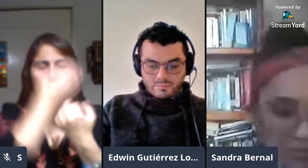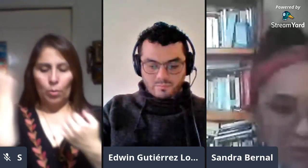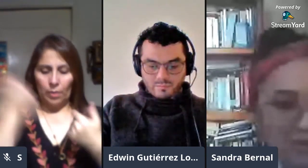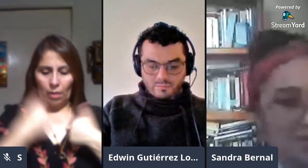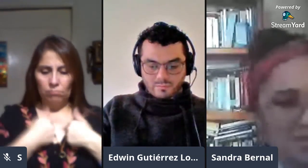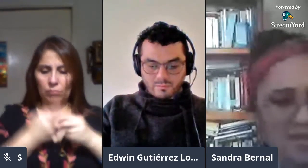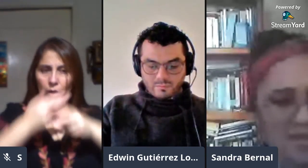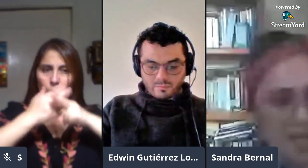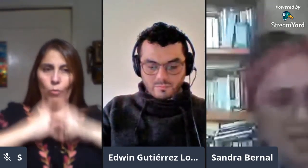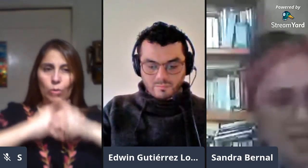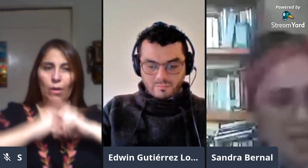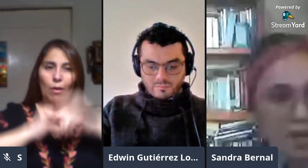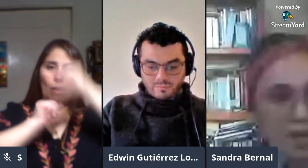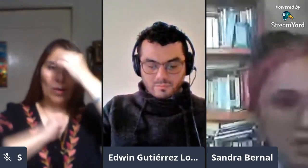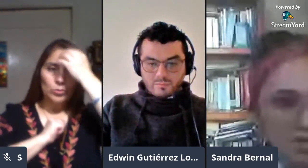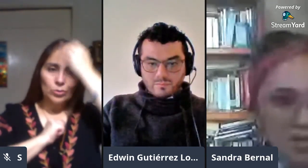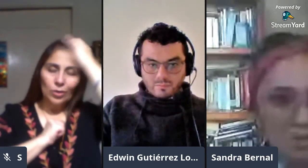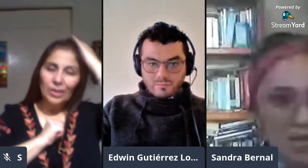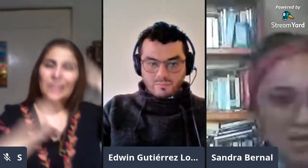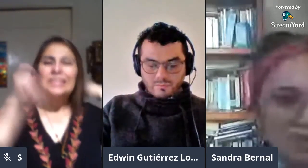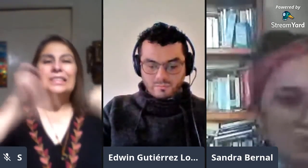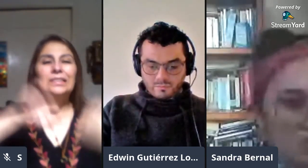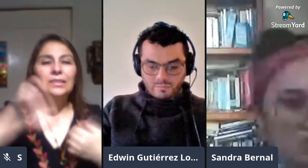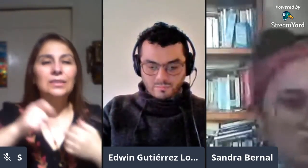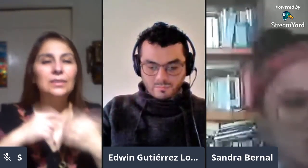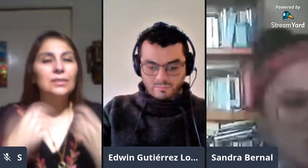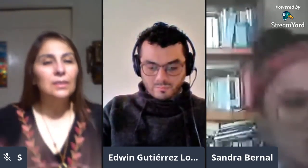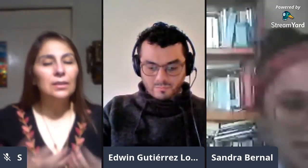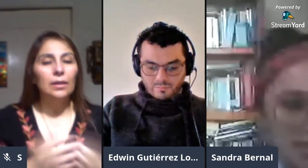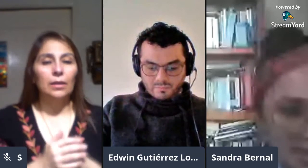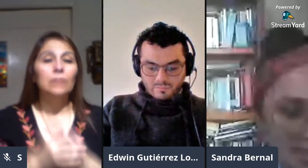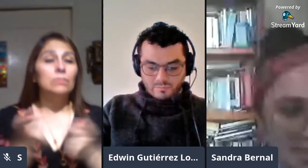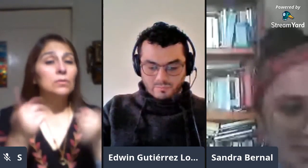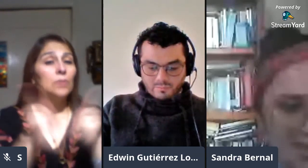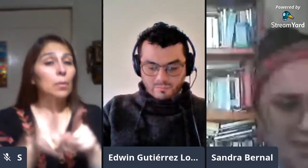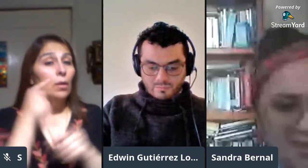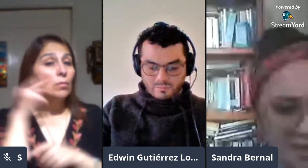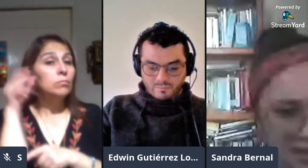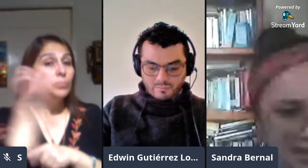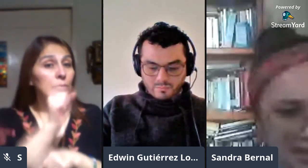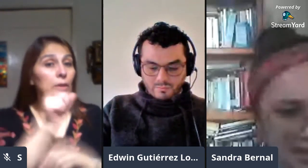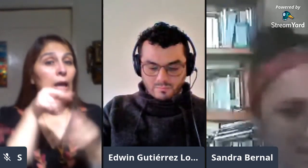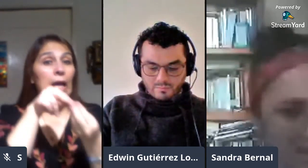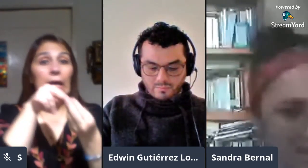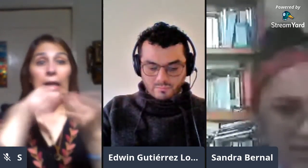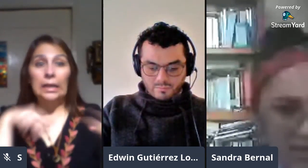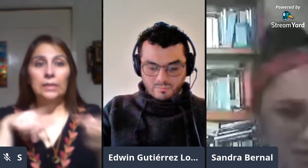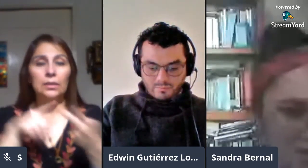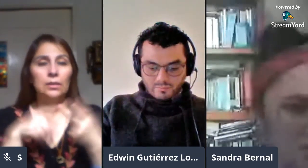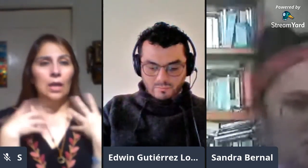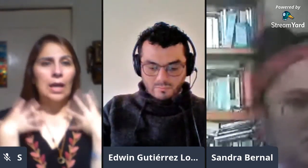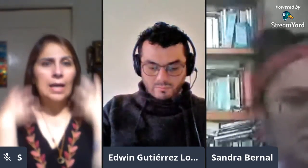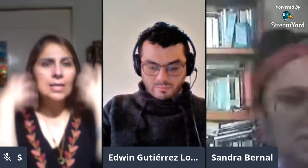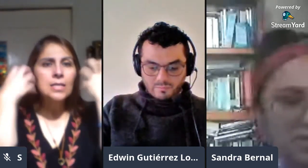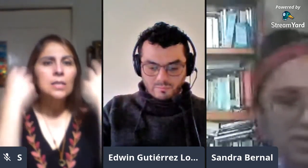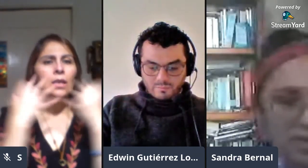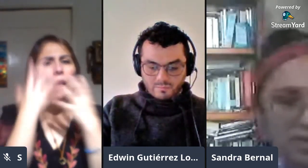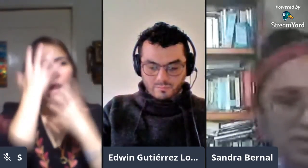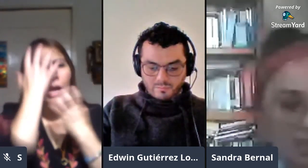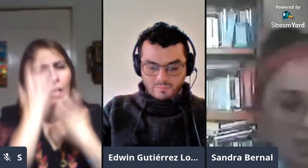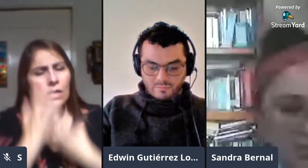tan absolutamente necesarios. Por eso también vemos aumento de crisis, de ansiedad, de depresión,